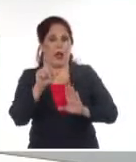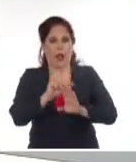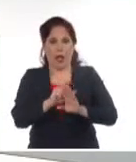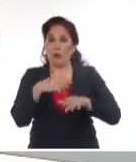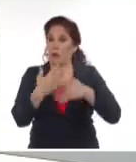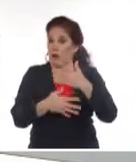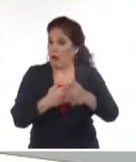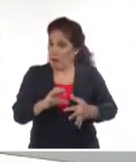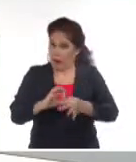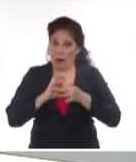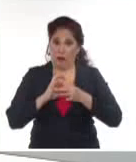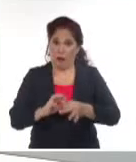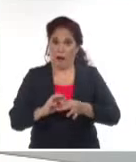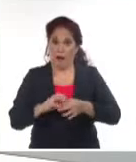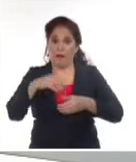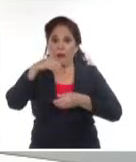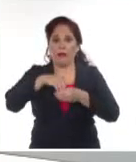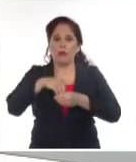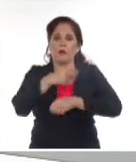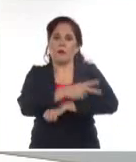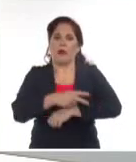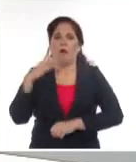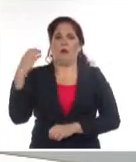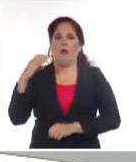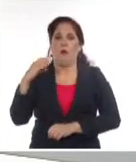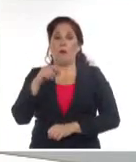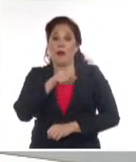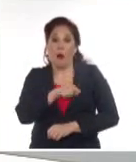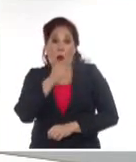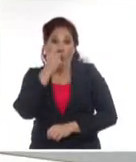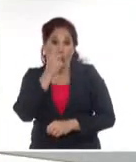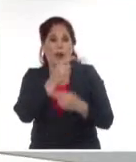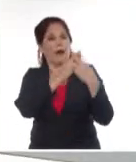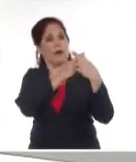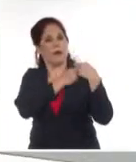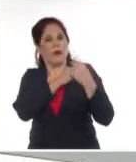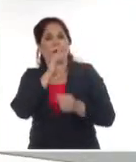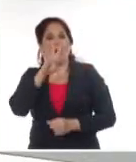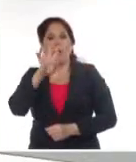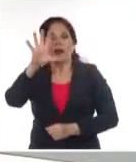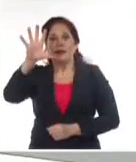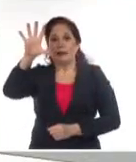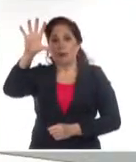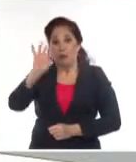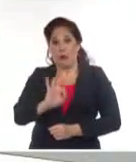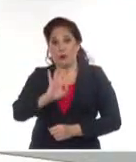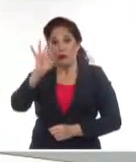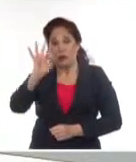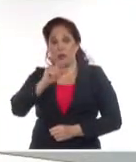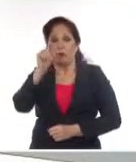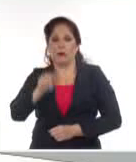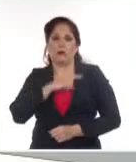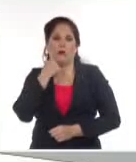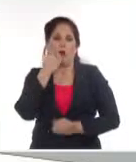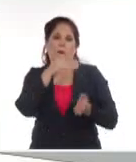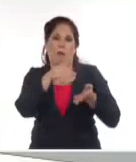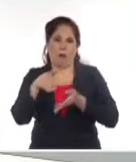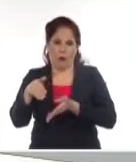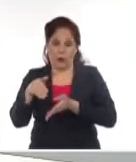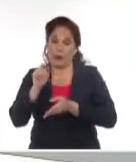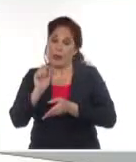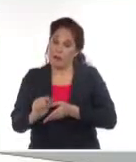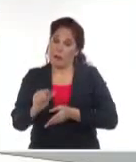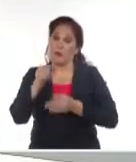le ha infligido a los colombianos. Se dice que es el responsable de al menos el 47% de las víctimas letales y de los